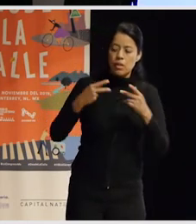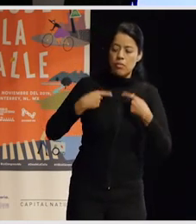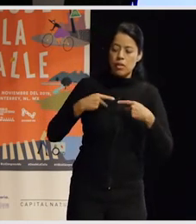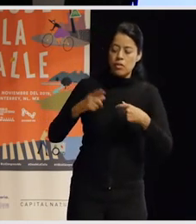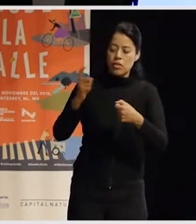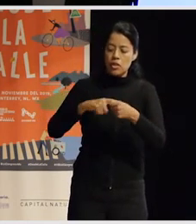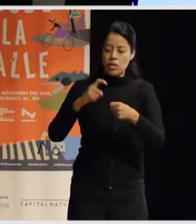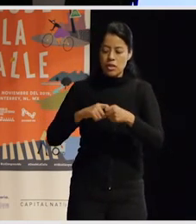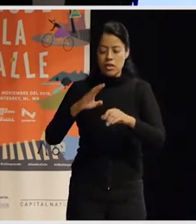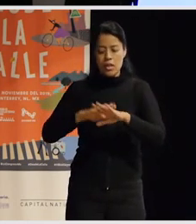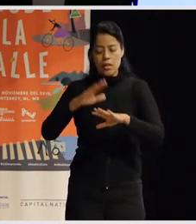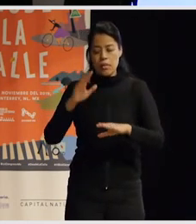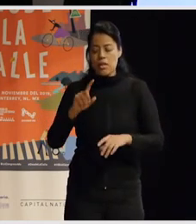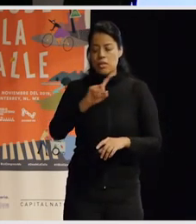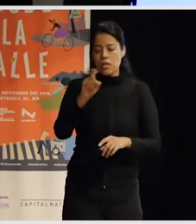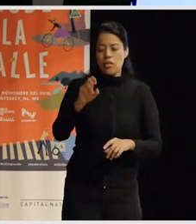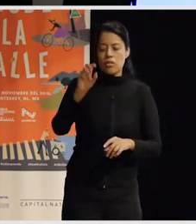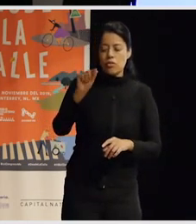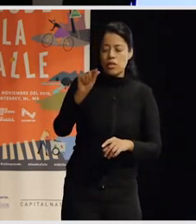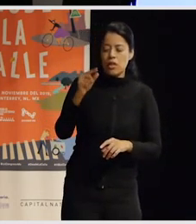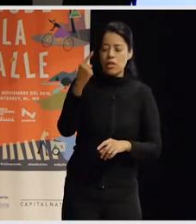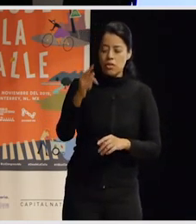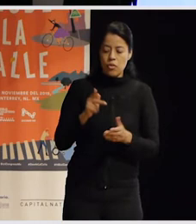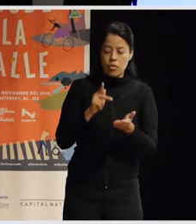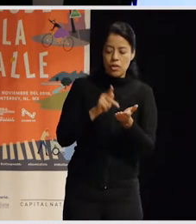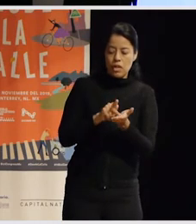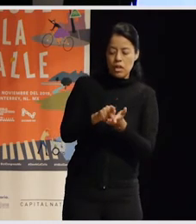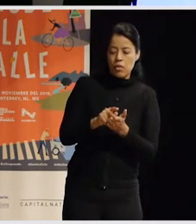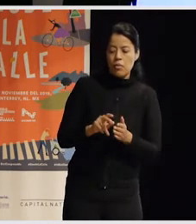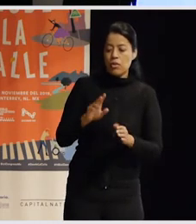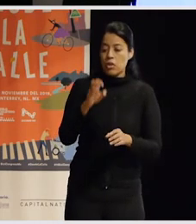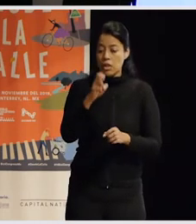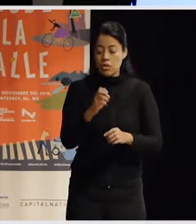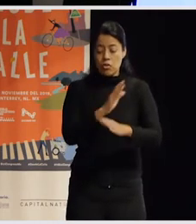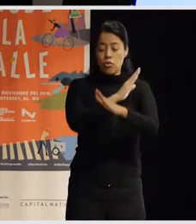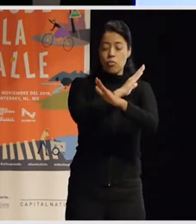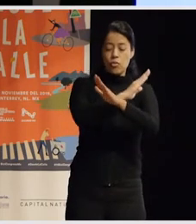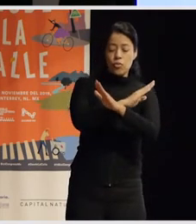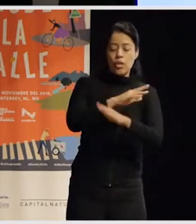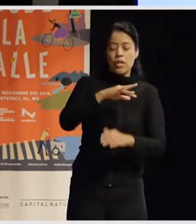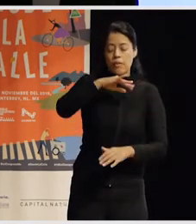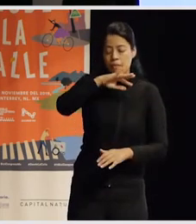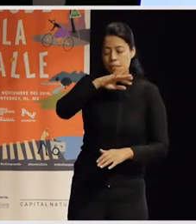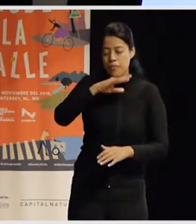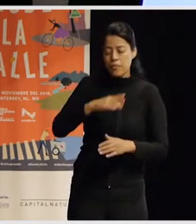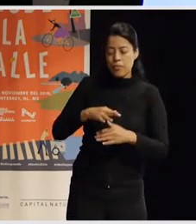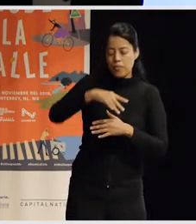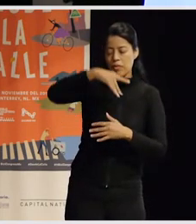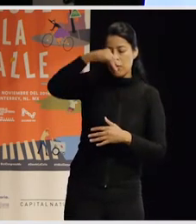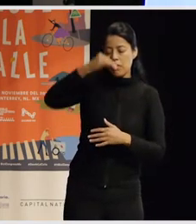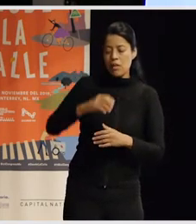se acumularon 171 kilómetros lo cual ha evitado la emisión de 29 toneladas de co2 08 de tránsito